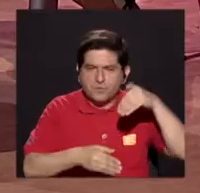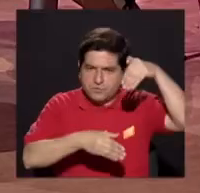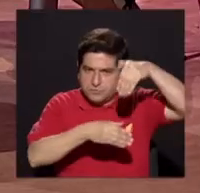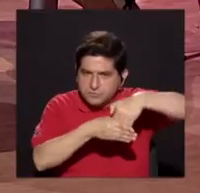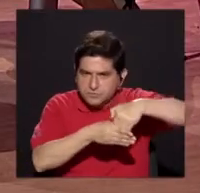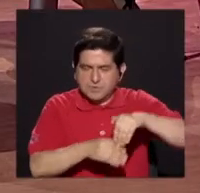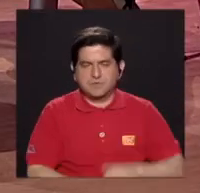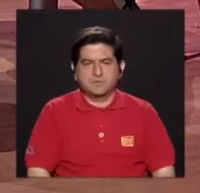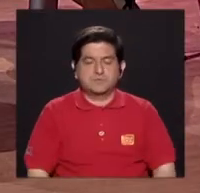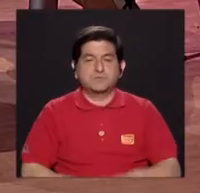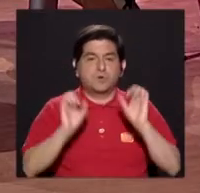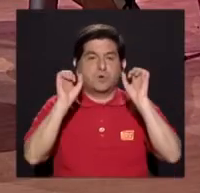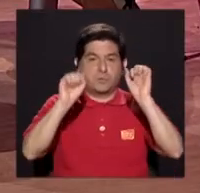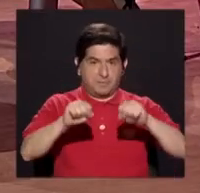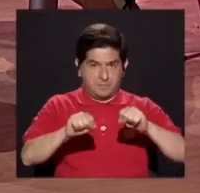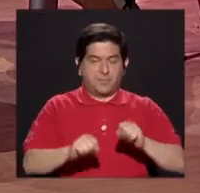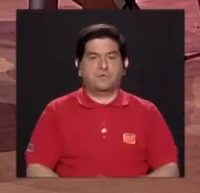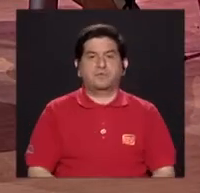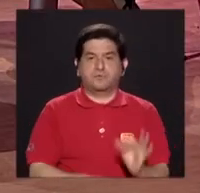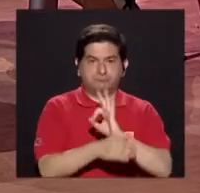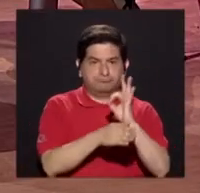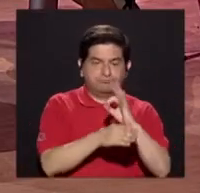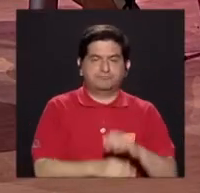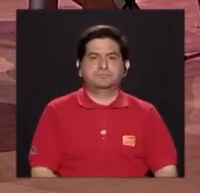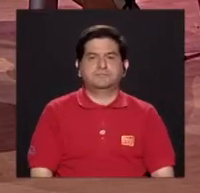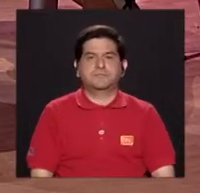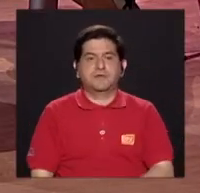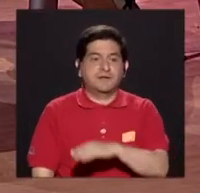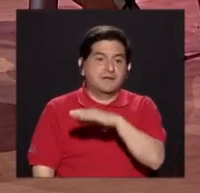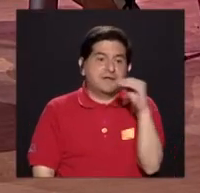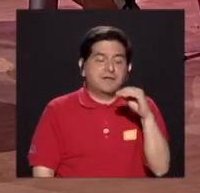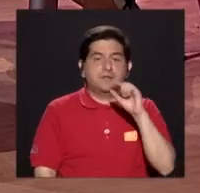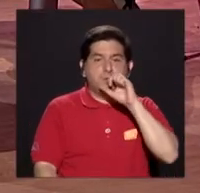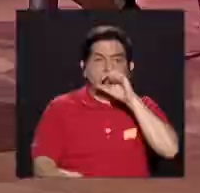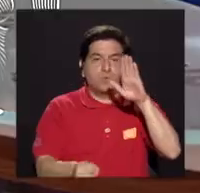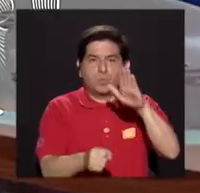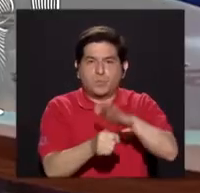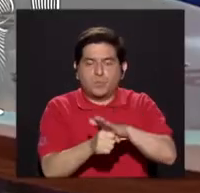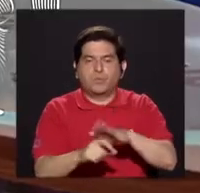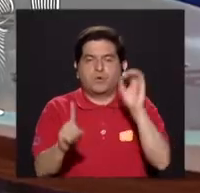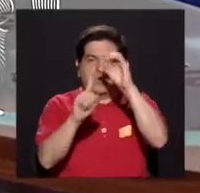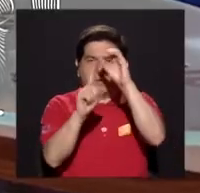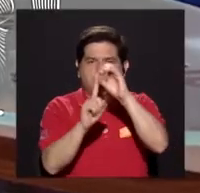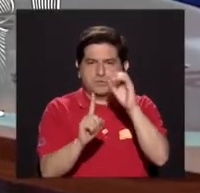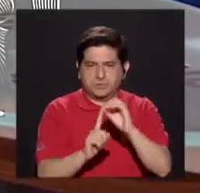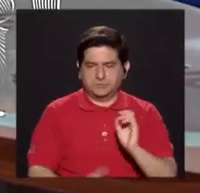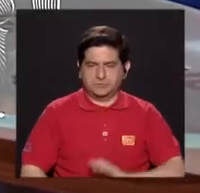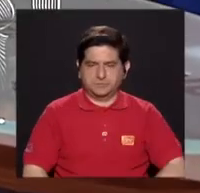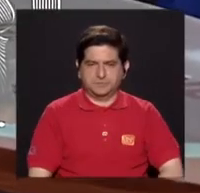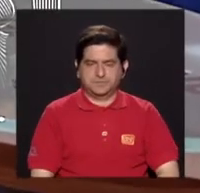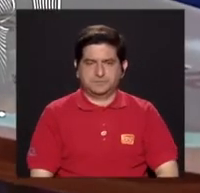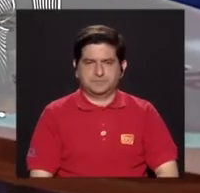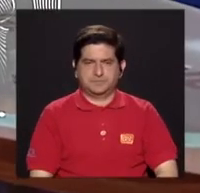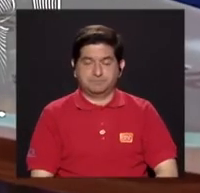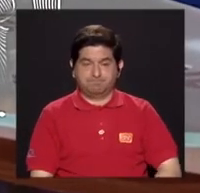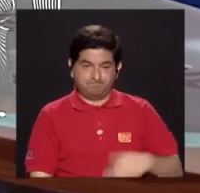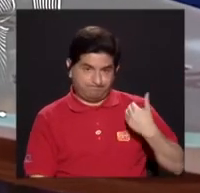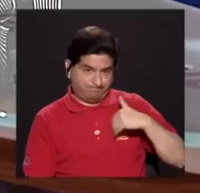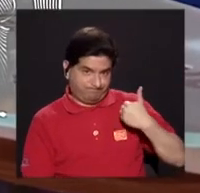poder insertarse, ¿verdad? Y lograr los objetivos que cada uno tenga. Los